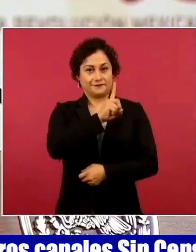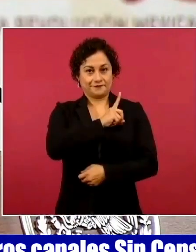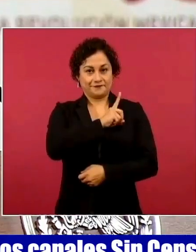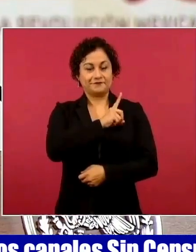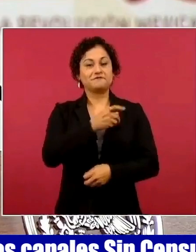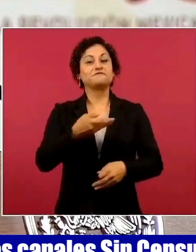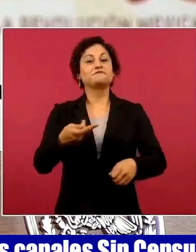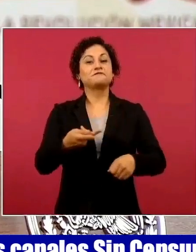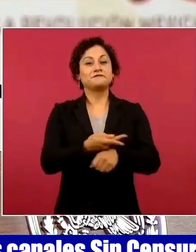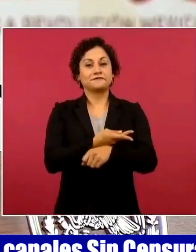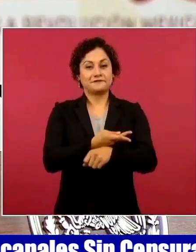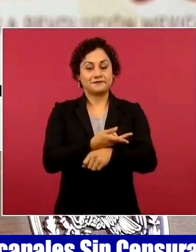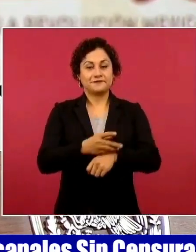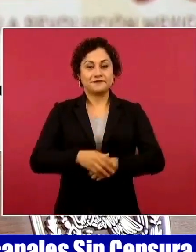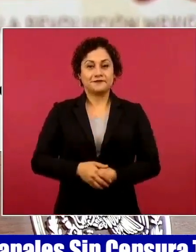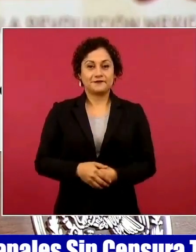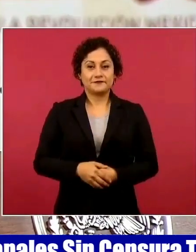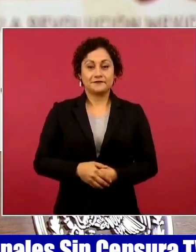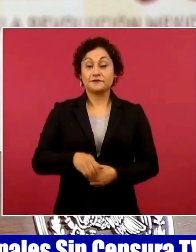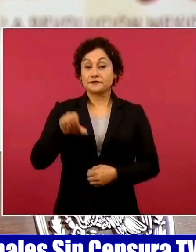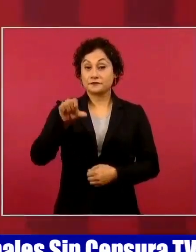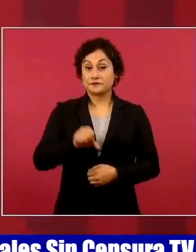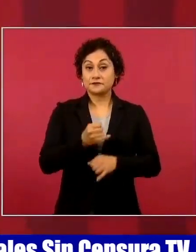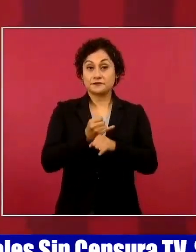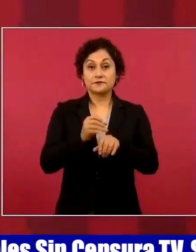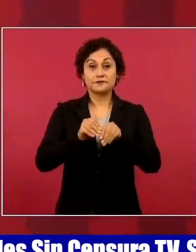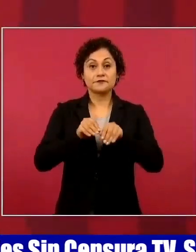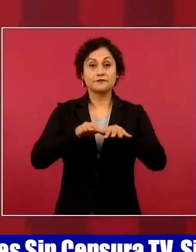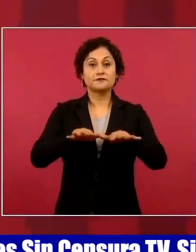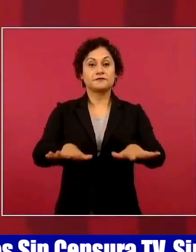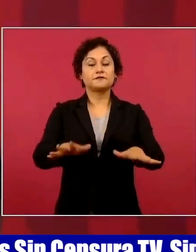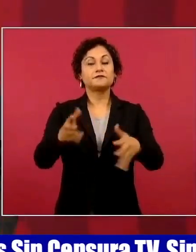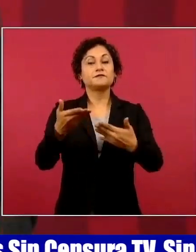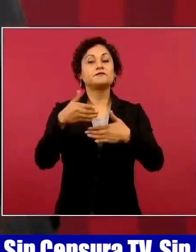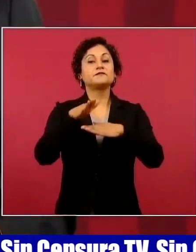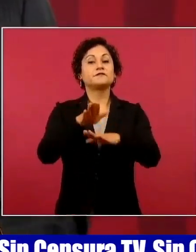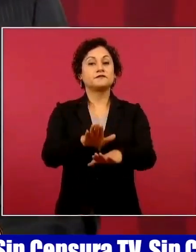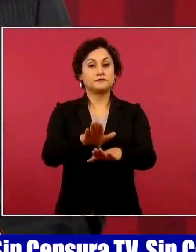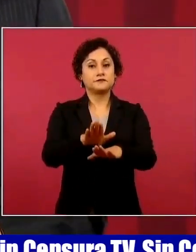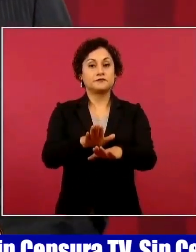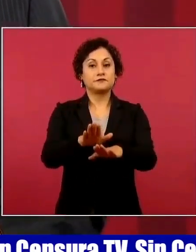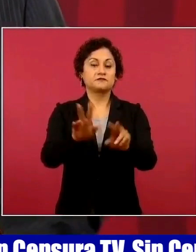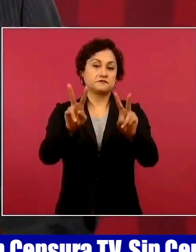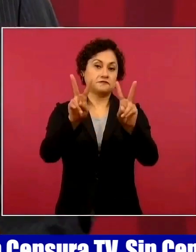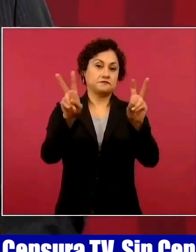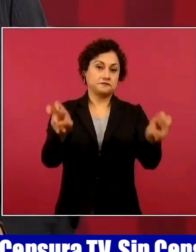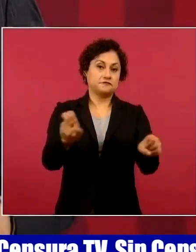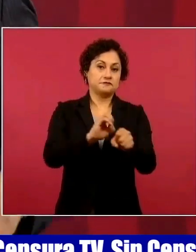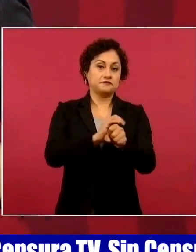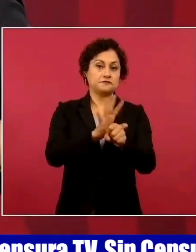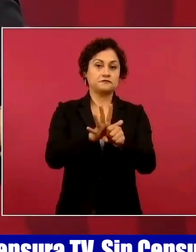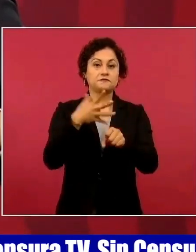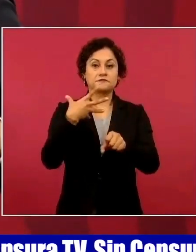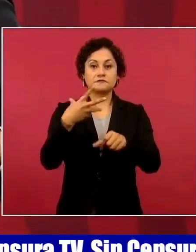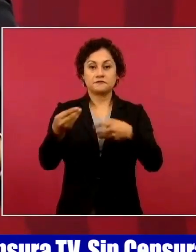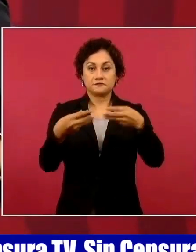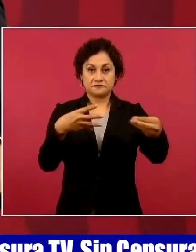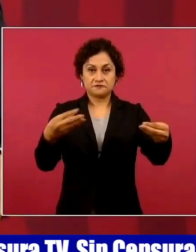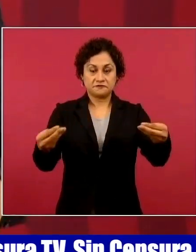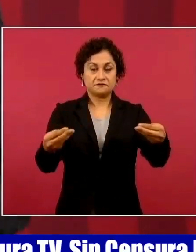un documento, que acaban, disculpe usted, de dar a conocer un documento que elaboraron los diplomáticos de México,